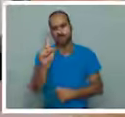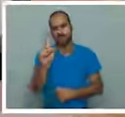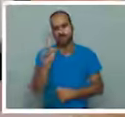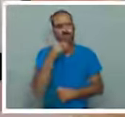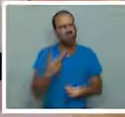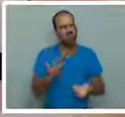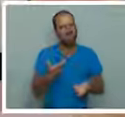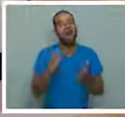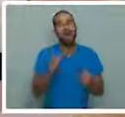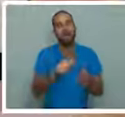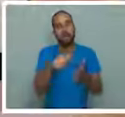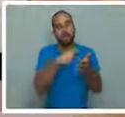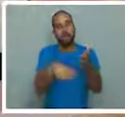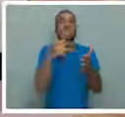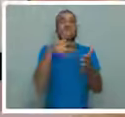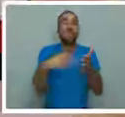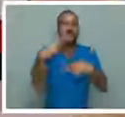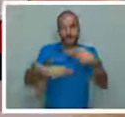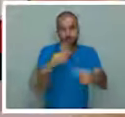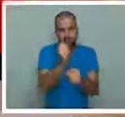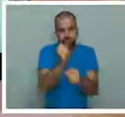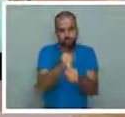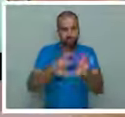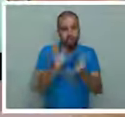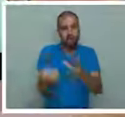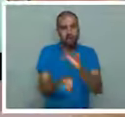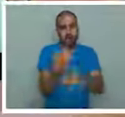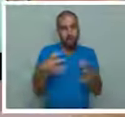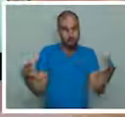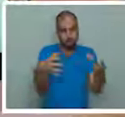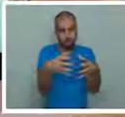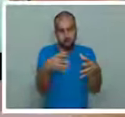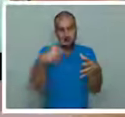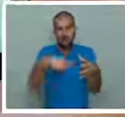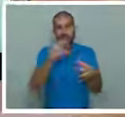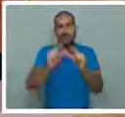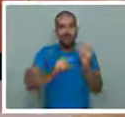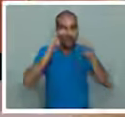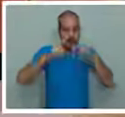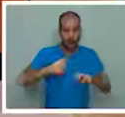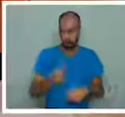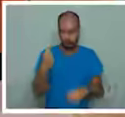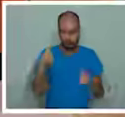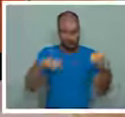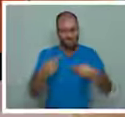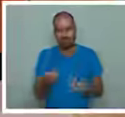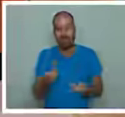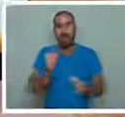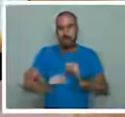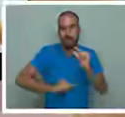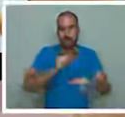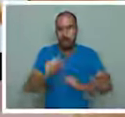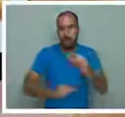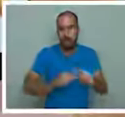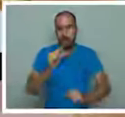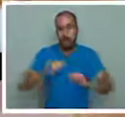un grupo grande de inseminadores y bueno hoy estamos en la tarea de recuperar esta tecnología de forma masiva apoyando con toda